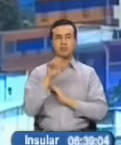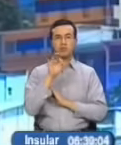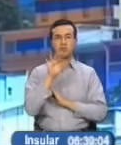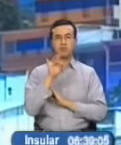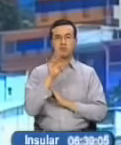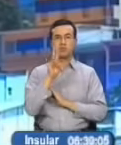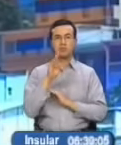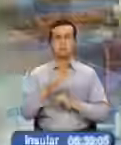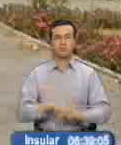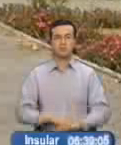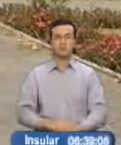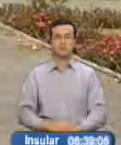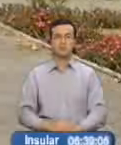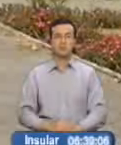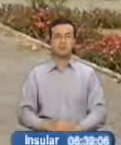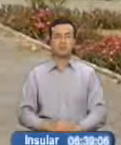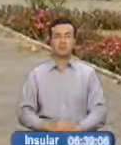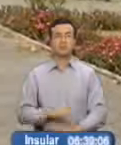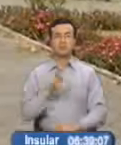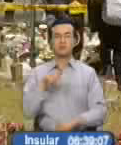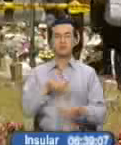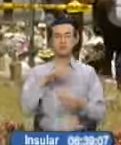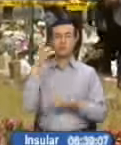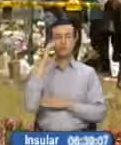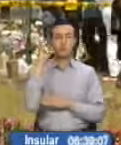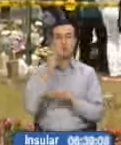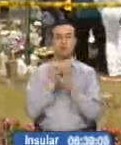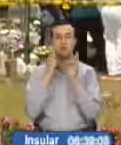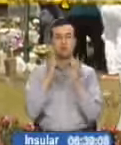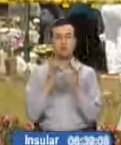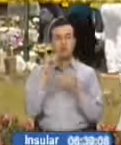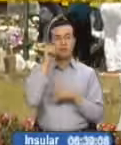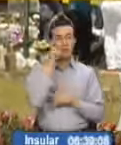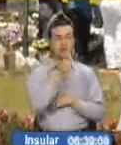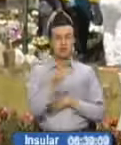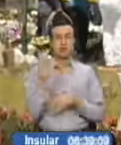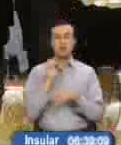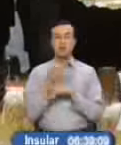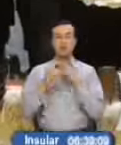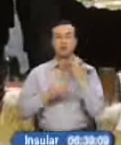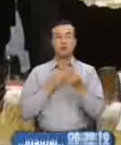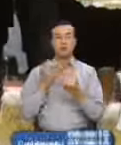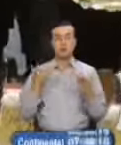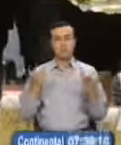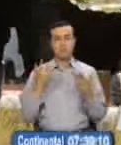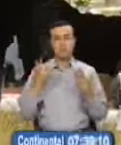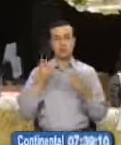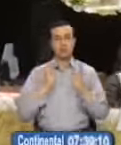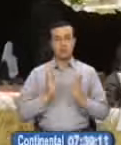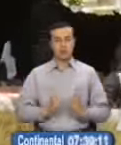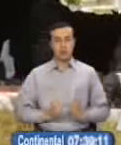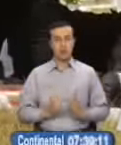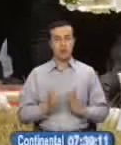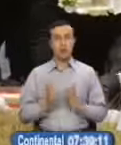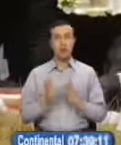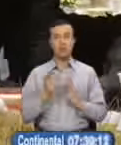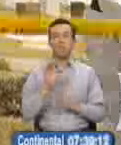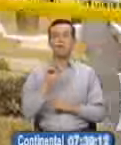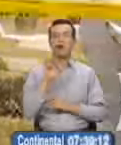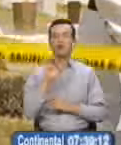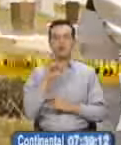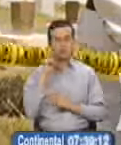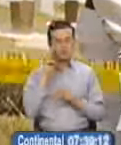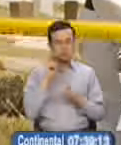1986. Peritos colombianos y funcionarios de la Fiscalía Ecuatoriana realizaron la exhumación de los restos de Fausto